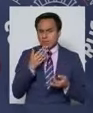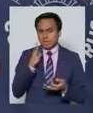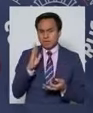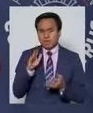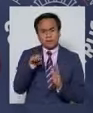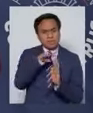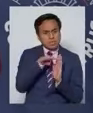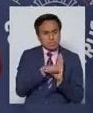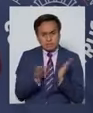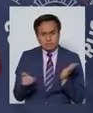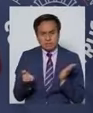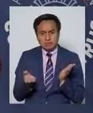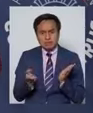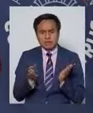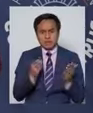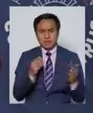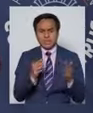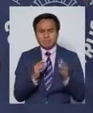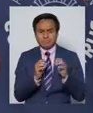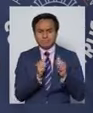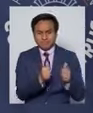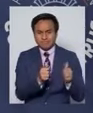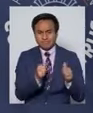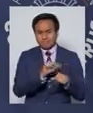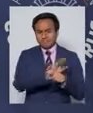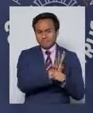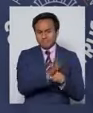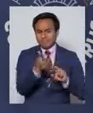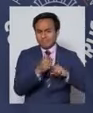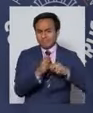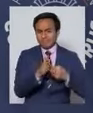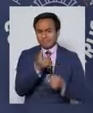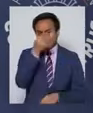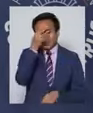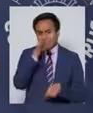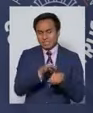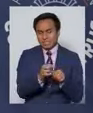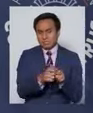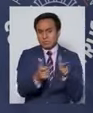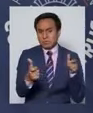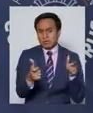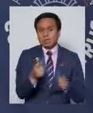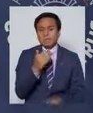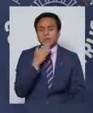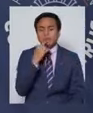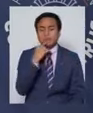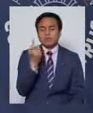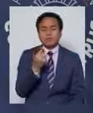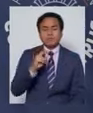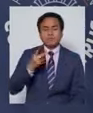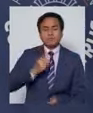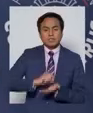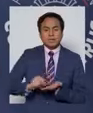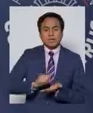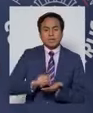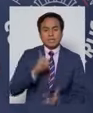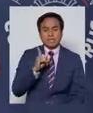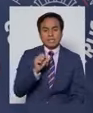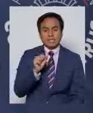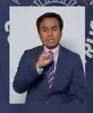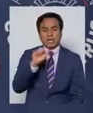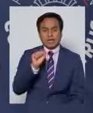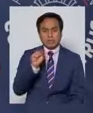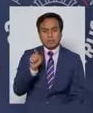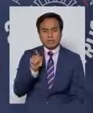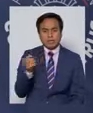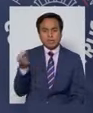efectivas las medidas para combatir esta crisis sanitaria? Y también preguntarle a la subsecretaria Paula Daza, usted